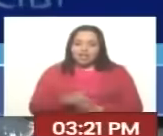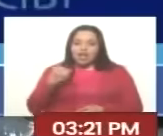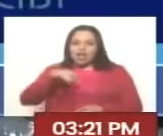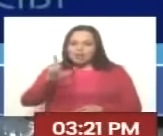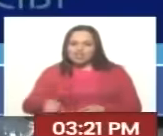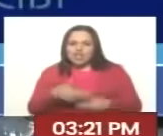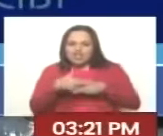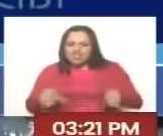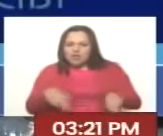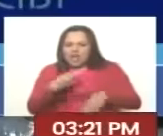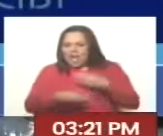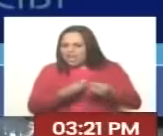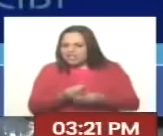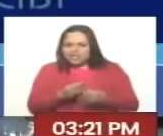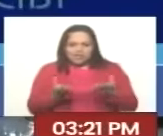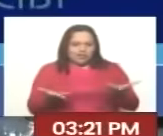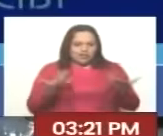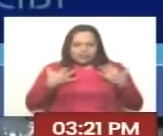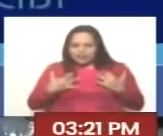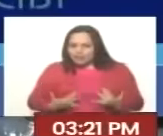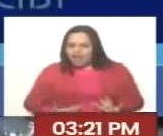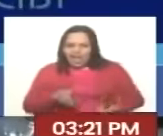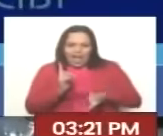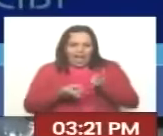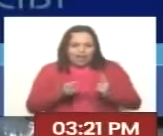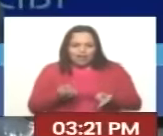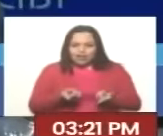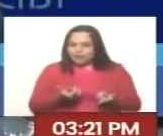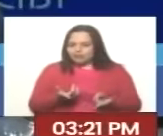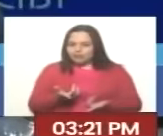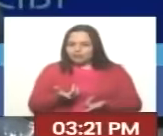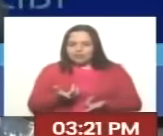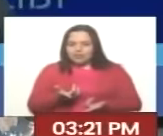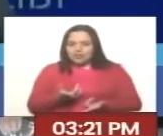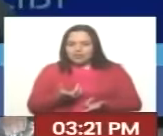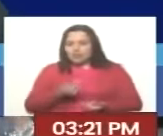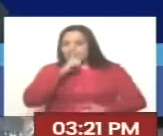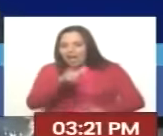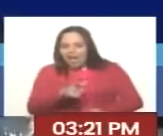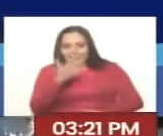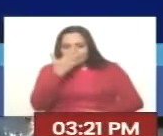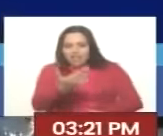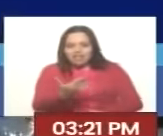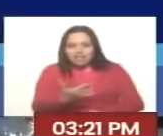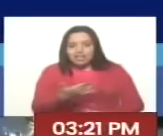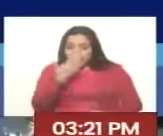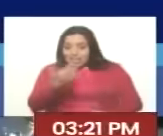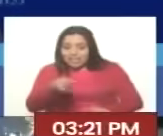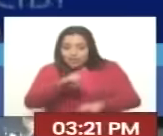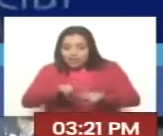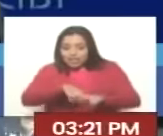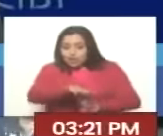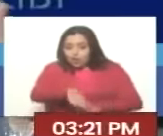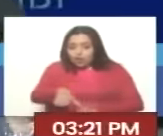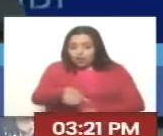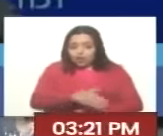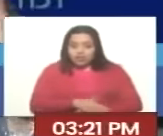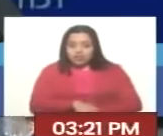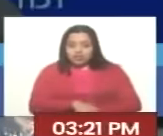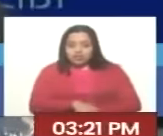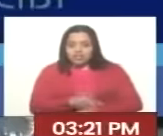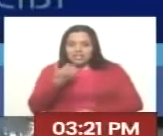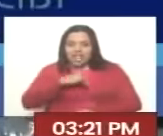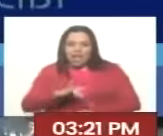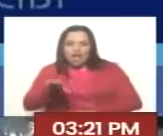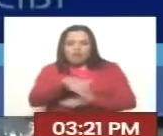haciendo actos totalmente... que atentan, ¿vale?, contra el pudor, pero incluso frente a unos niños en medio de una música